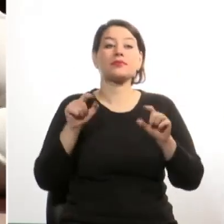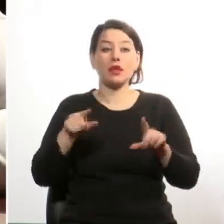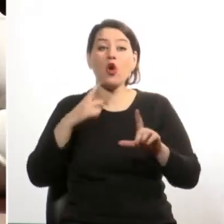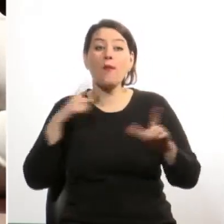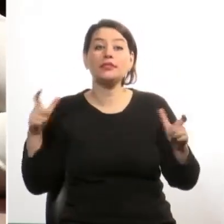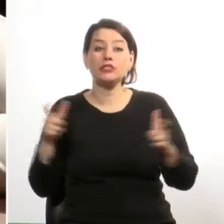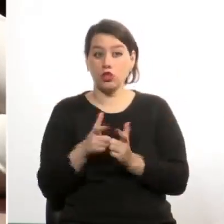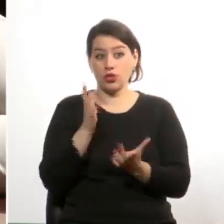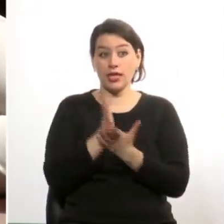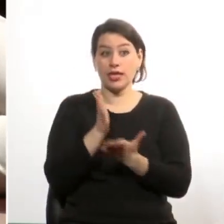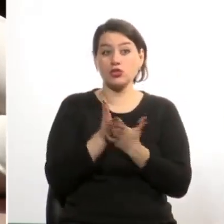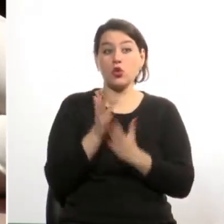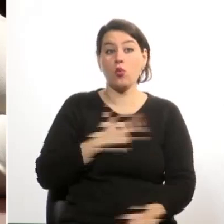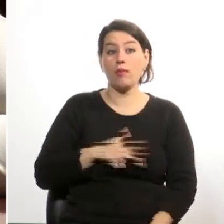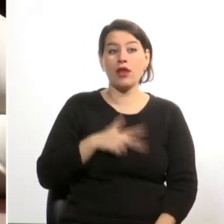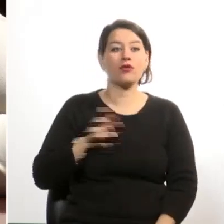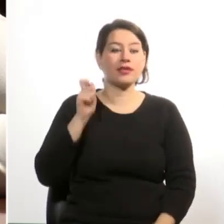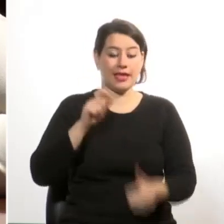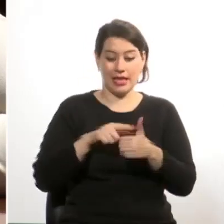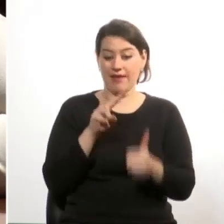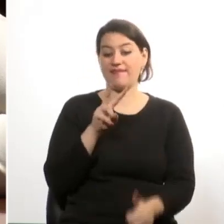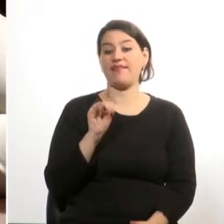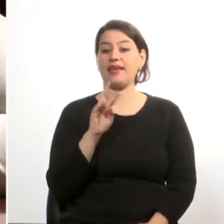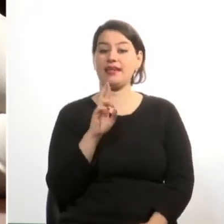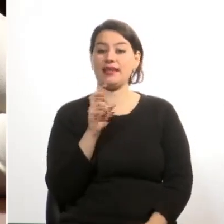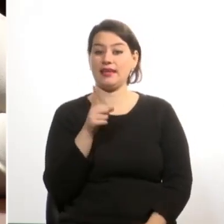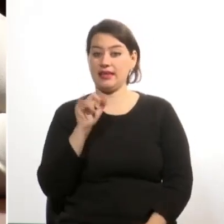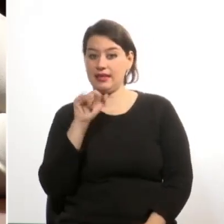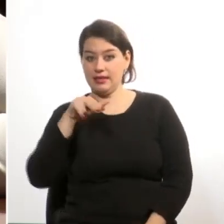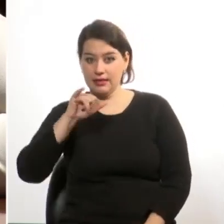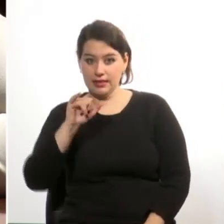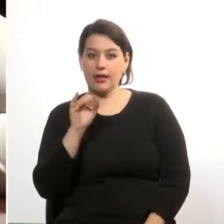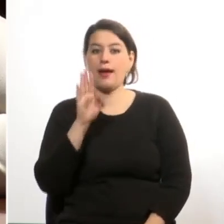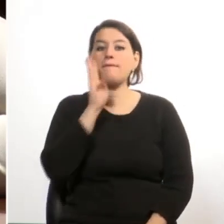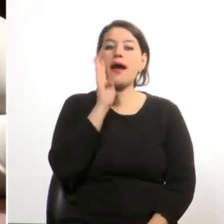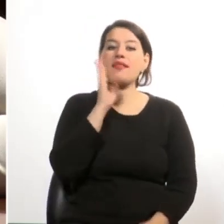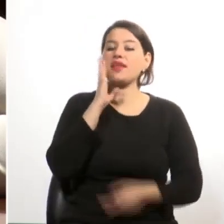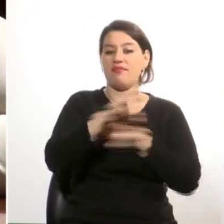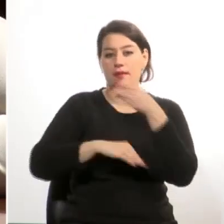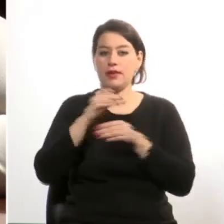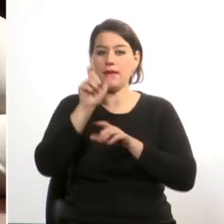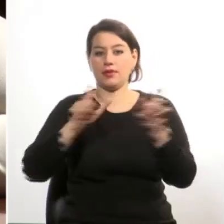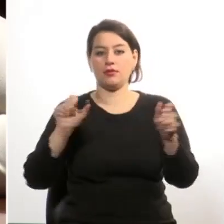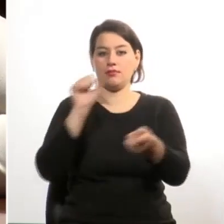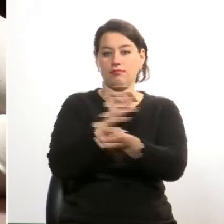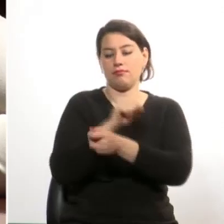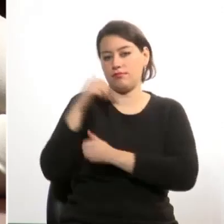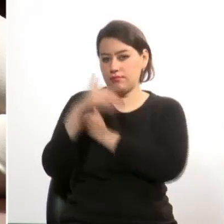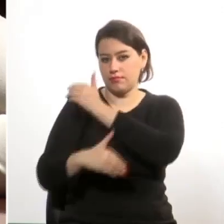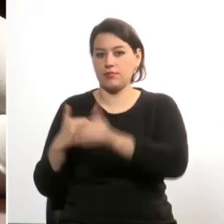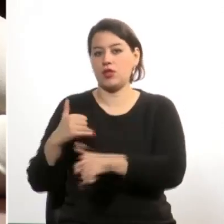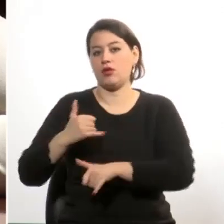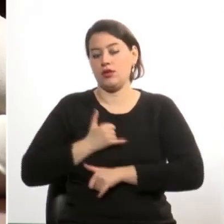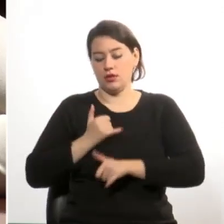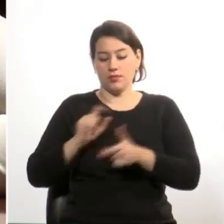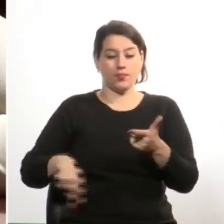Comisión de Derechos Humanos participó Virginia Martínez de Vargas, por madres y familiares de procesados por la justicia